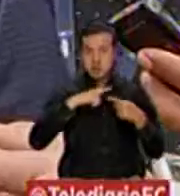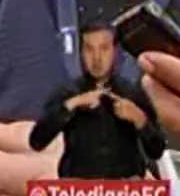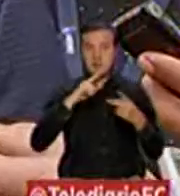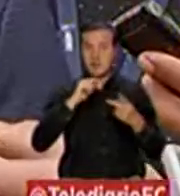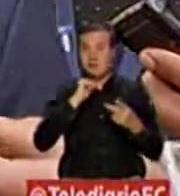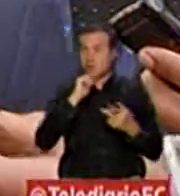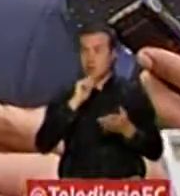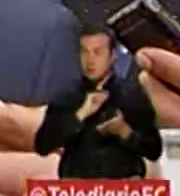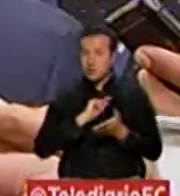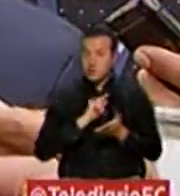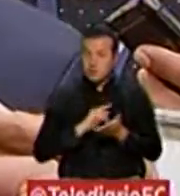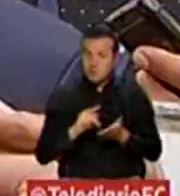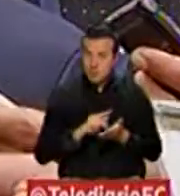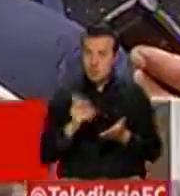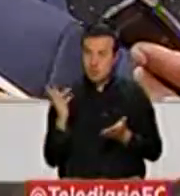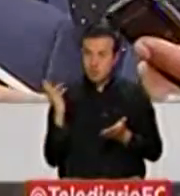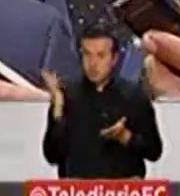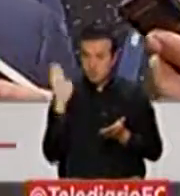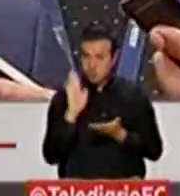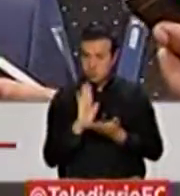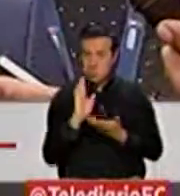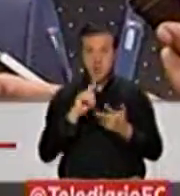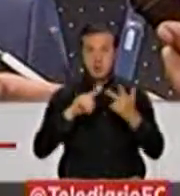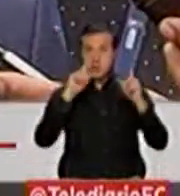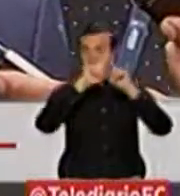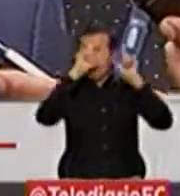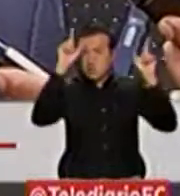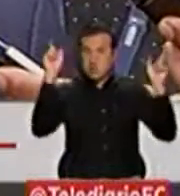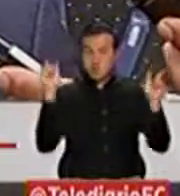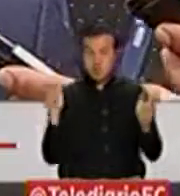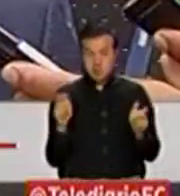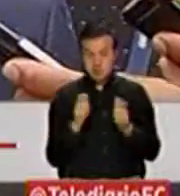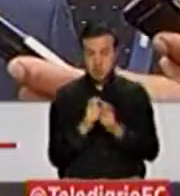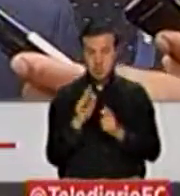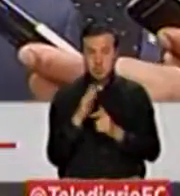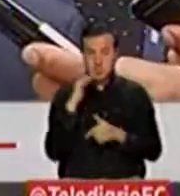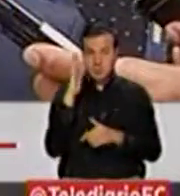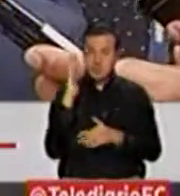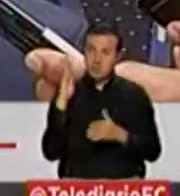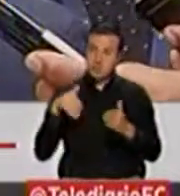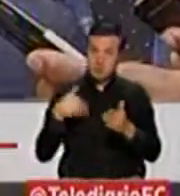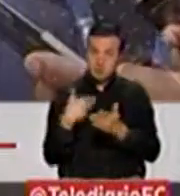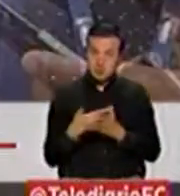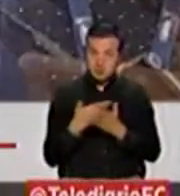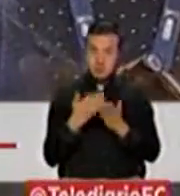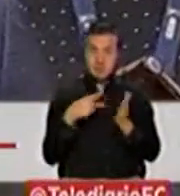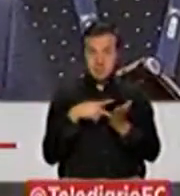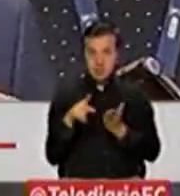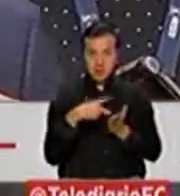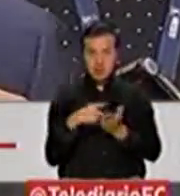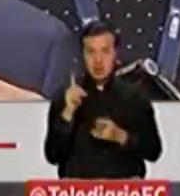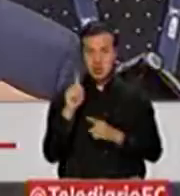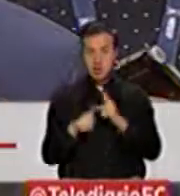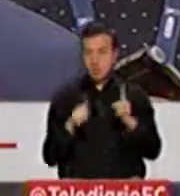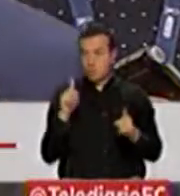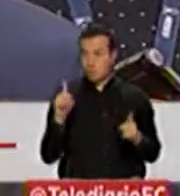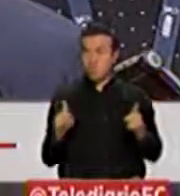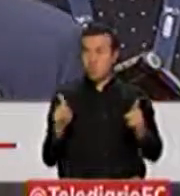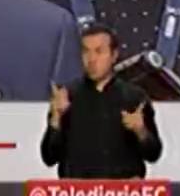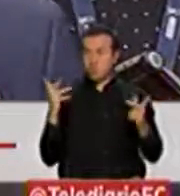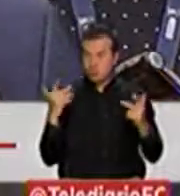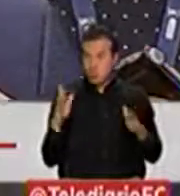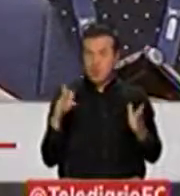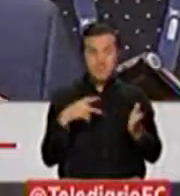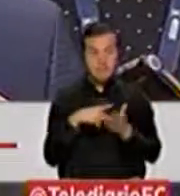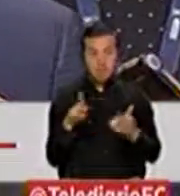pendientes. Microempresarios, empresas pequeñas y medianas, que son las que más se han acercado a cancelar, ya que ellos están en lista blanca y pueden